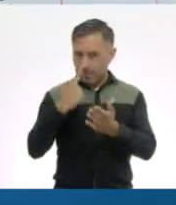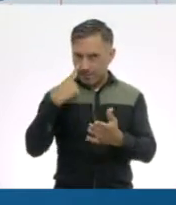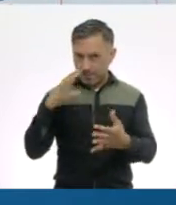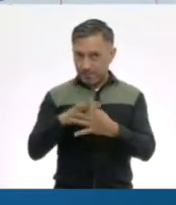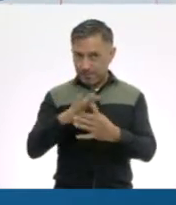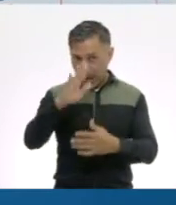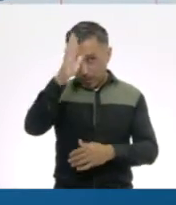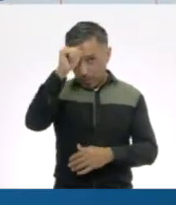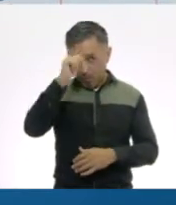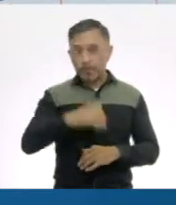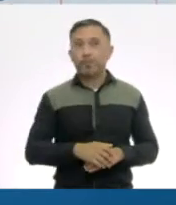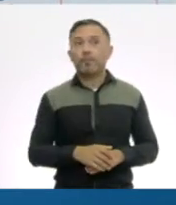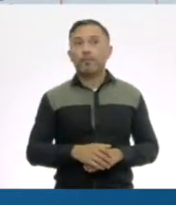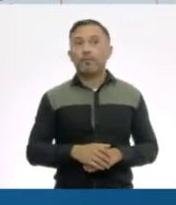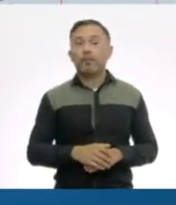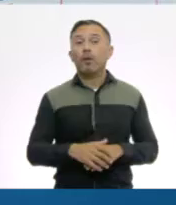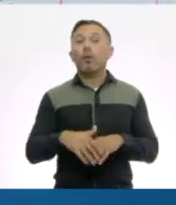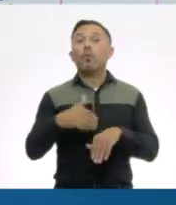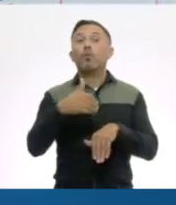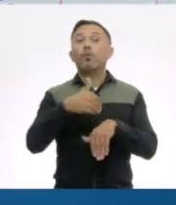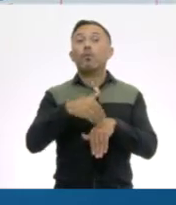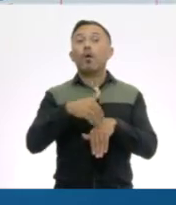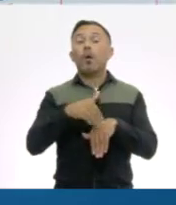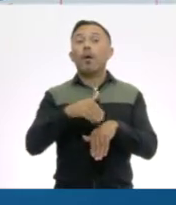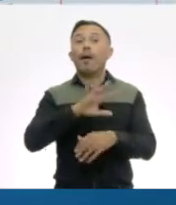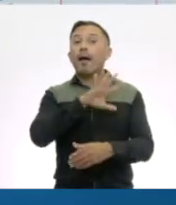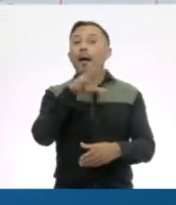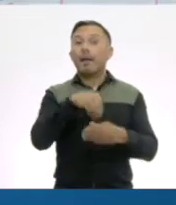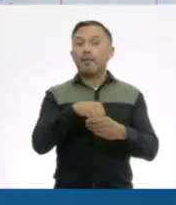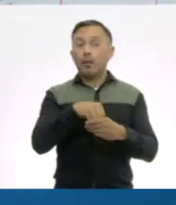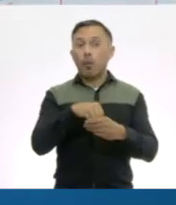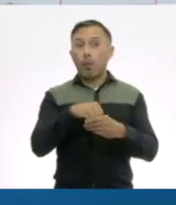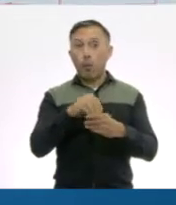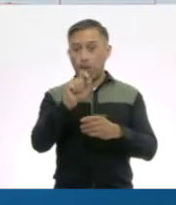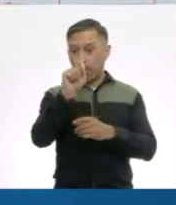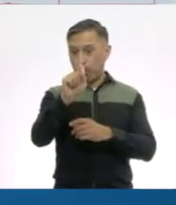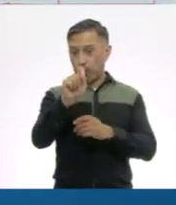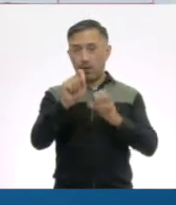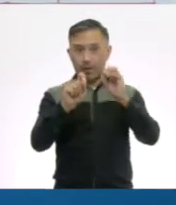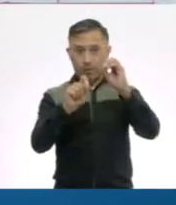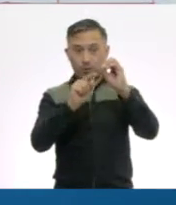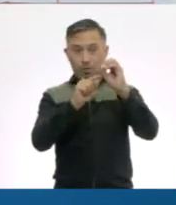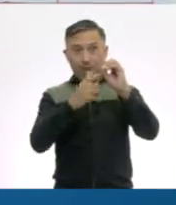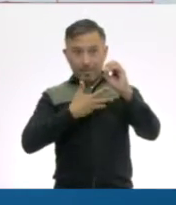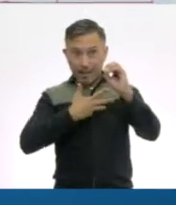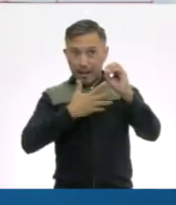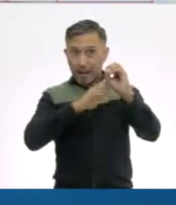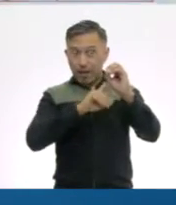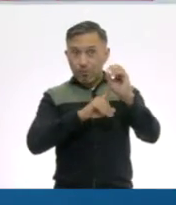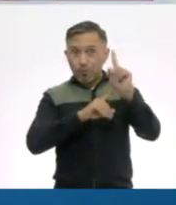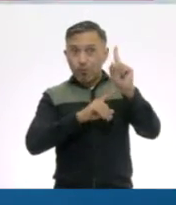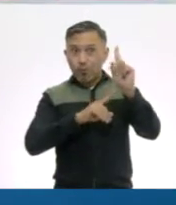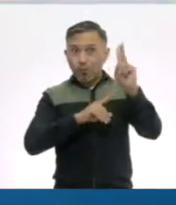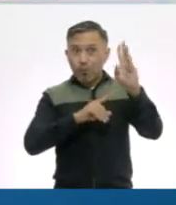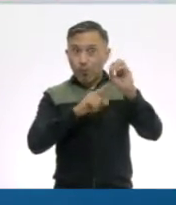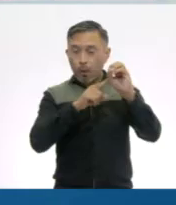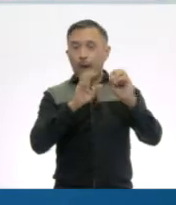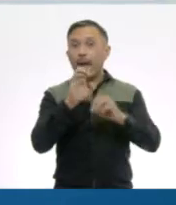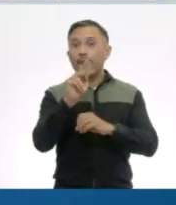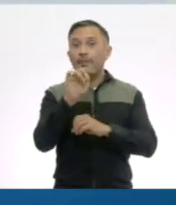tenemos enteros. Ya sabemos que en ese punto ahorita no nos vamos a fijar porque en ambos tenemos cero enteros. Vámonos solamente con la parte